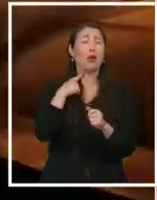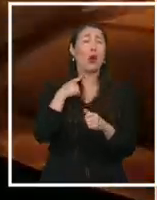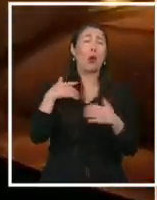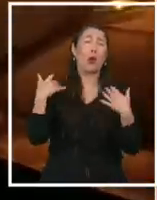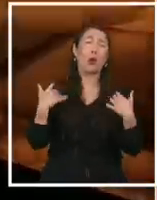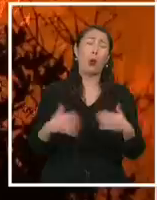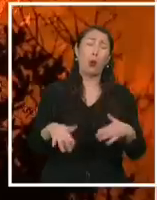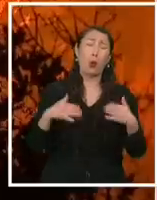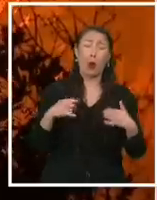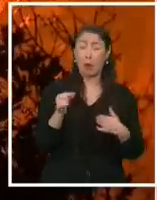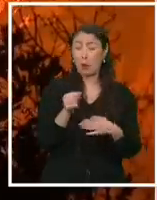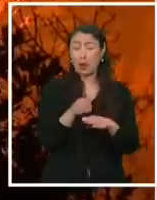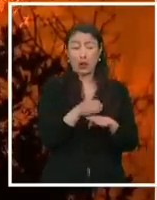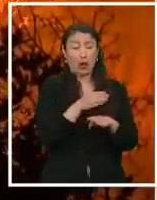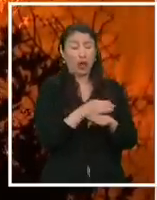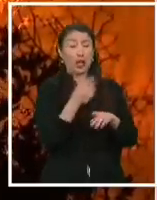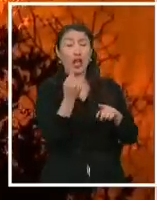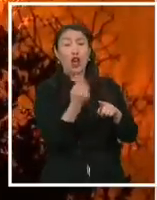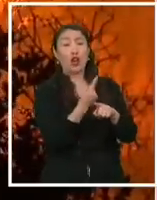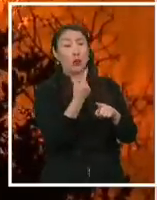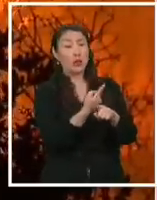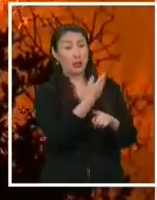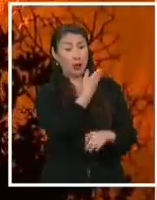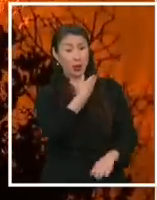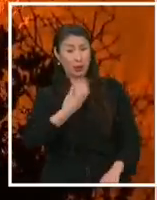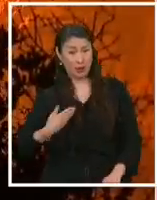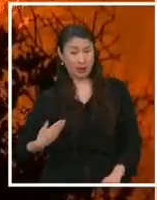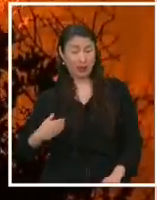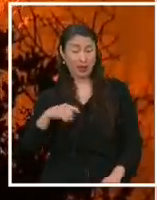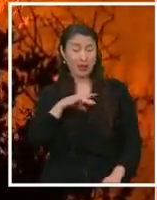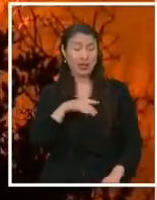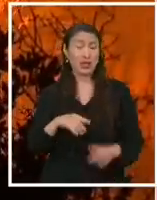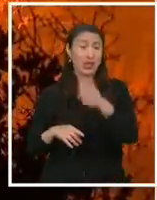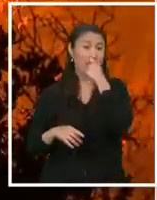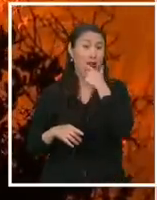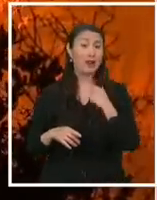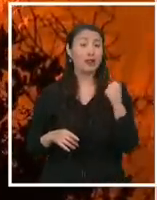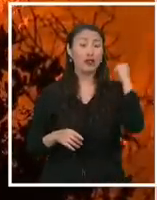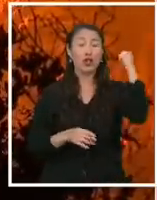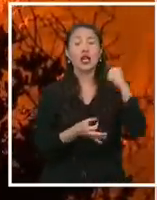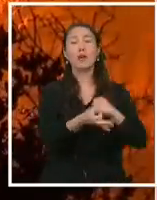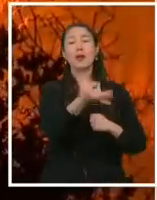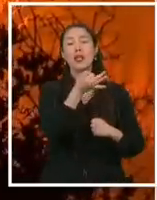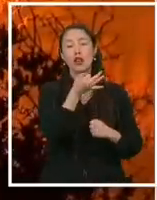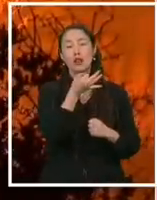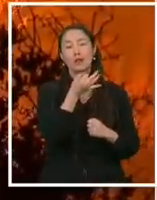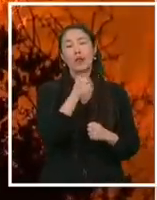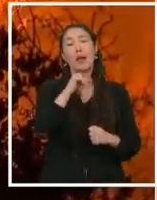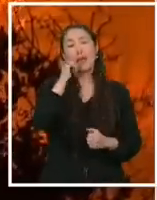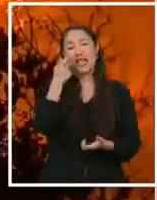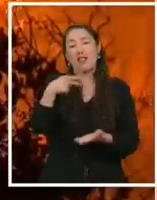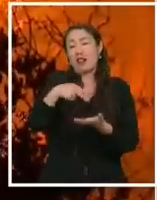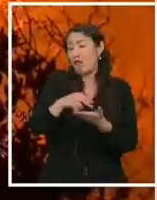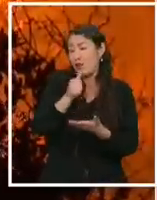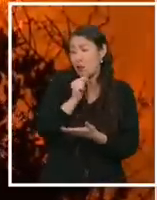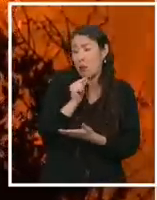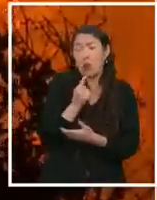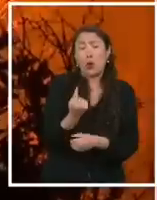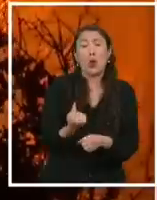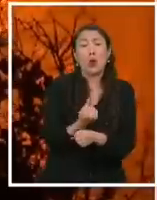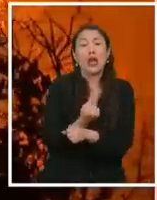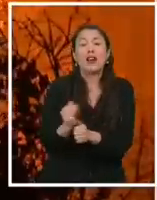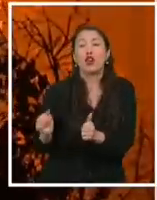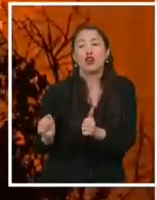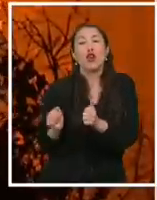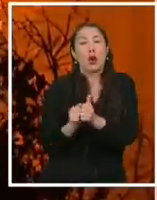hablar hace pocos minutos con el presidente, con Gabriel Boric, que nos señaló que va a estar aquí mañana, bueno, en pocas horas más, va a venir con un conjunto de